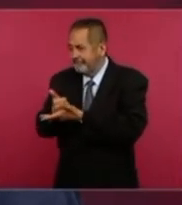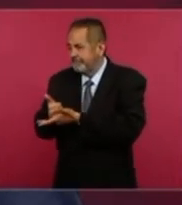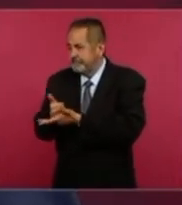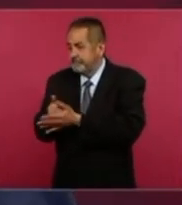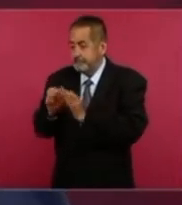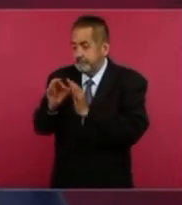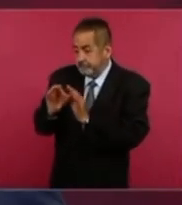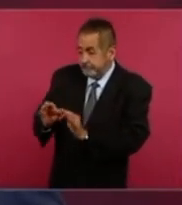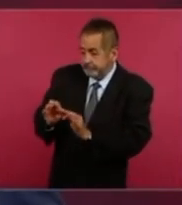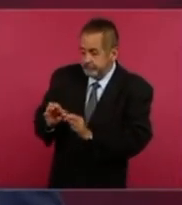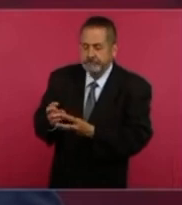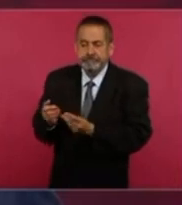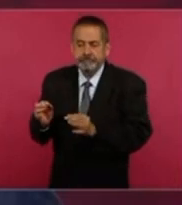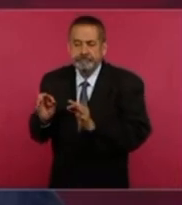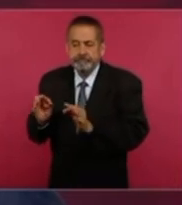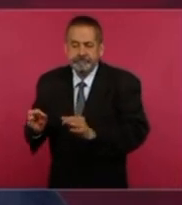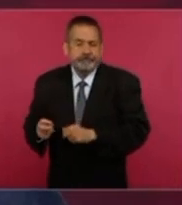y podemos hacer mucho